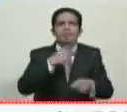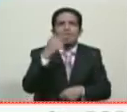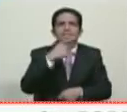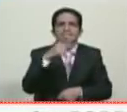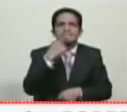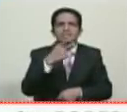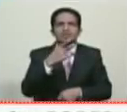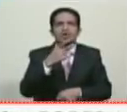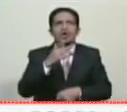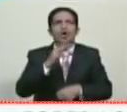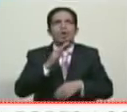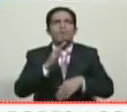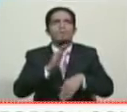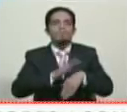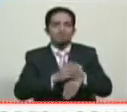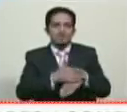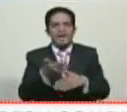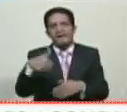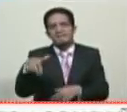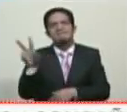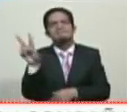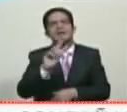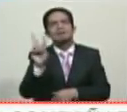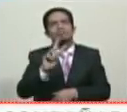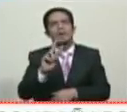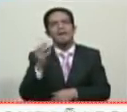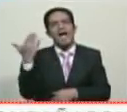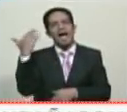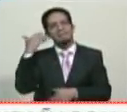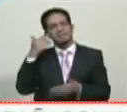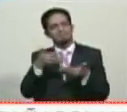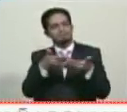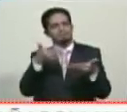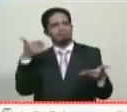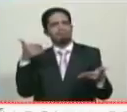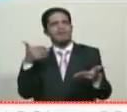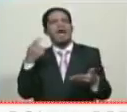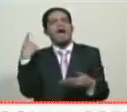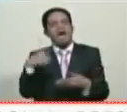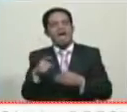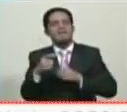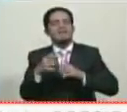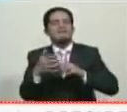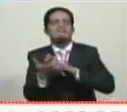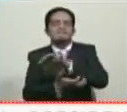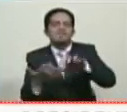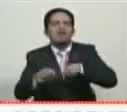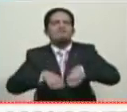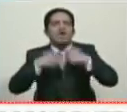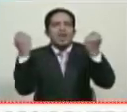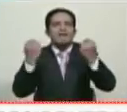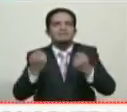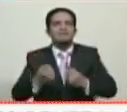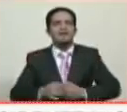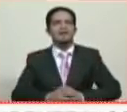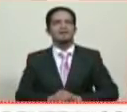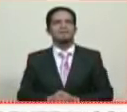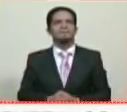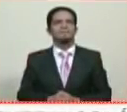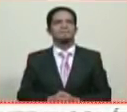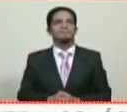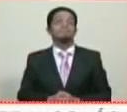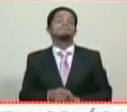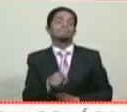que ya tiene nuestro país en este contexto de violencia, en este ámbito político? Usted lo ha